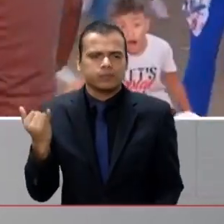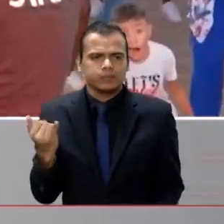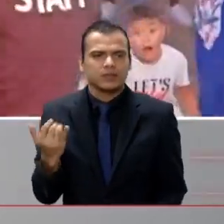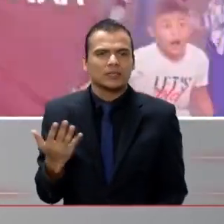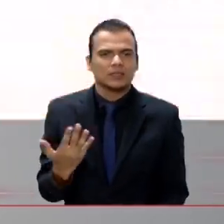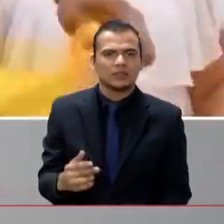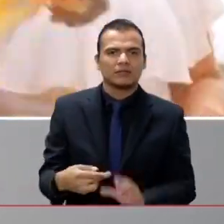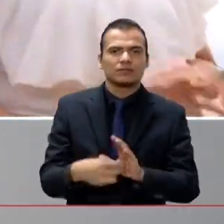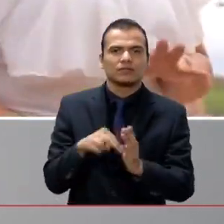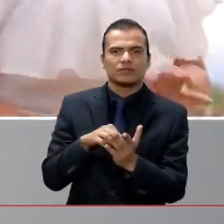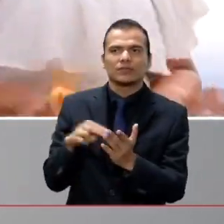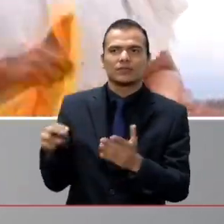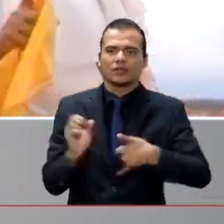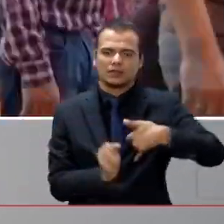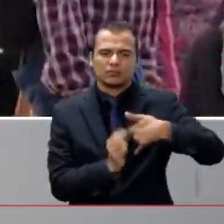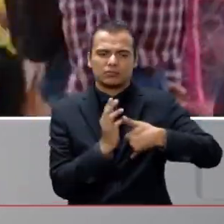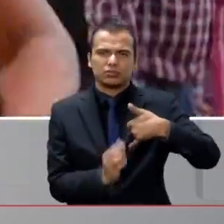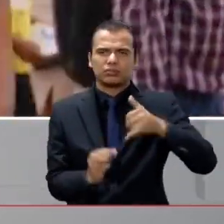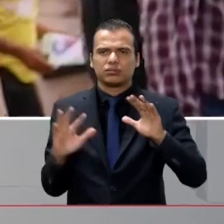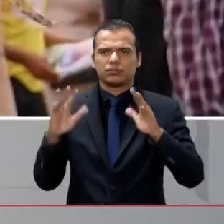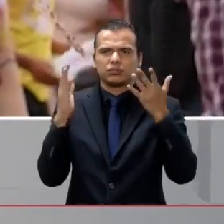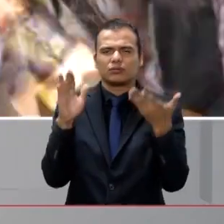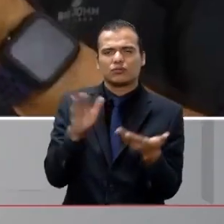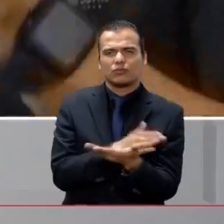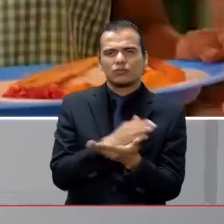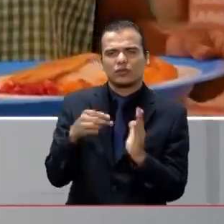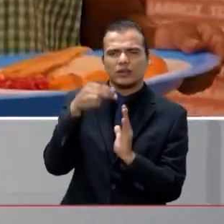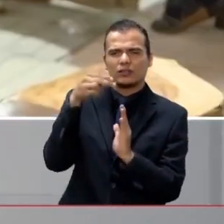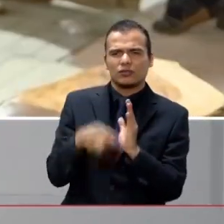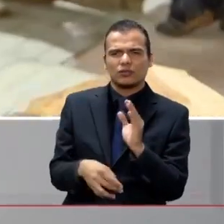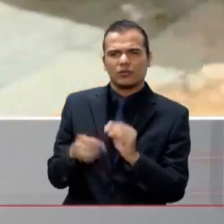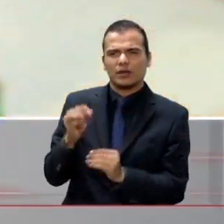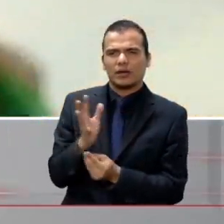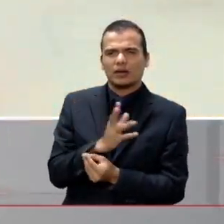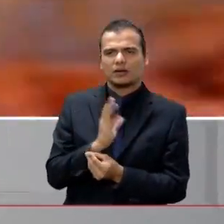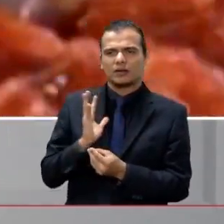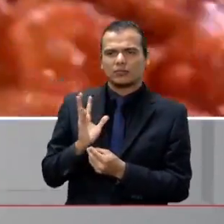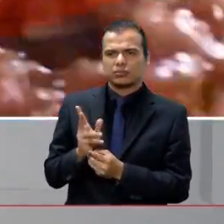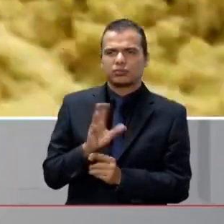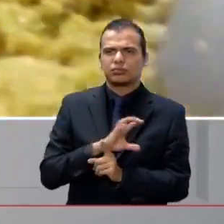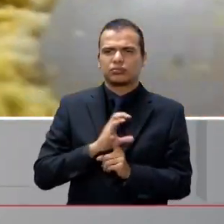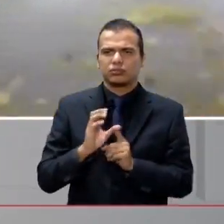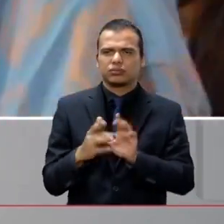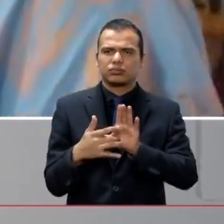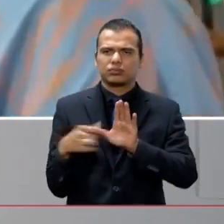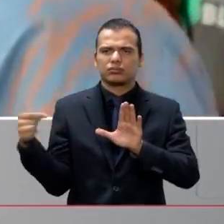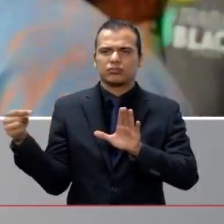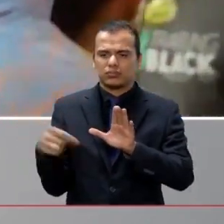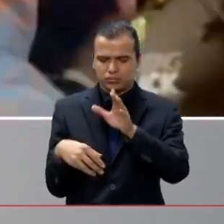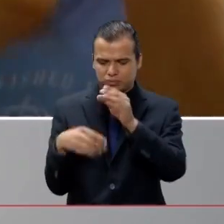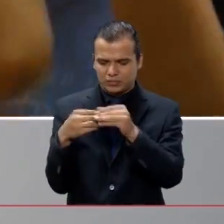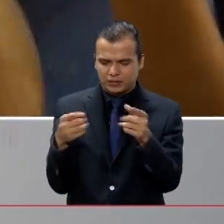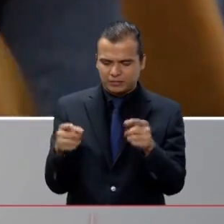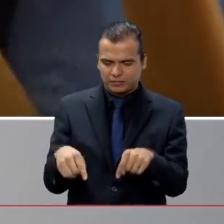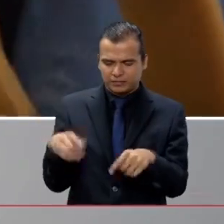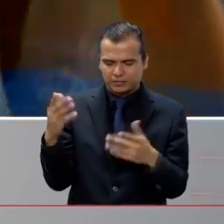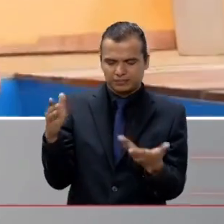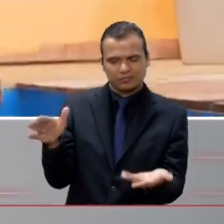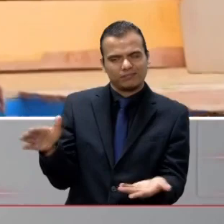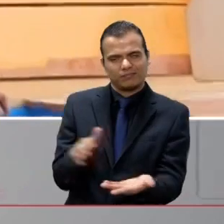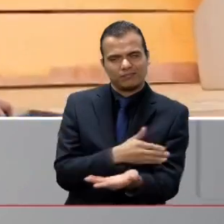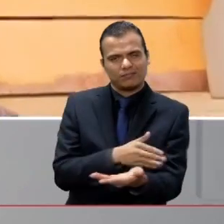conocer la historia del festival y las manifestaciones culturales alrededor del mismo además habrá una intervención